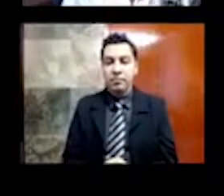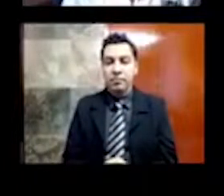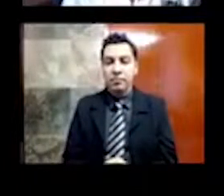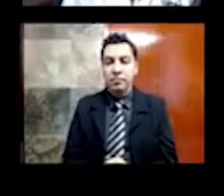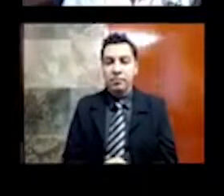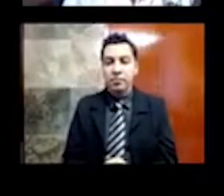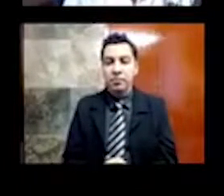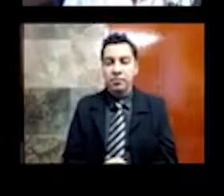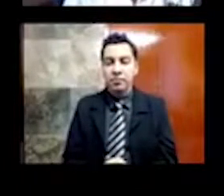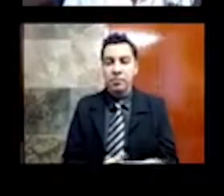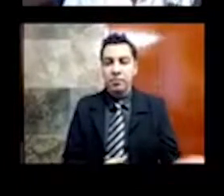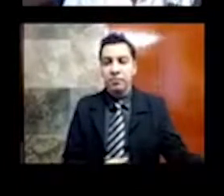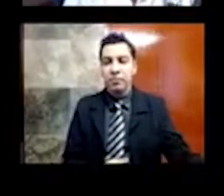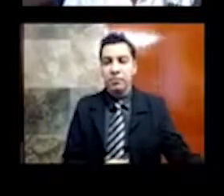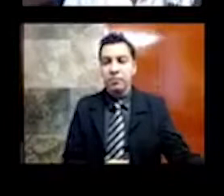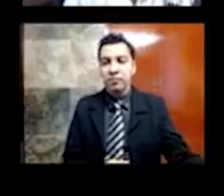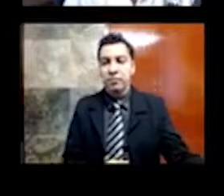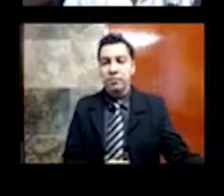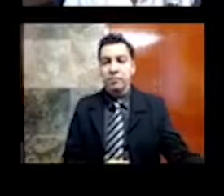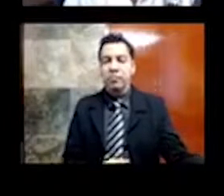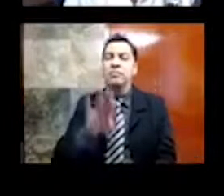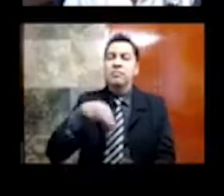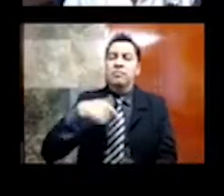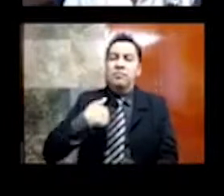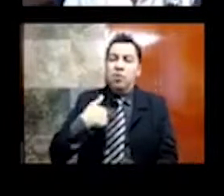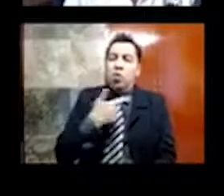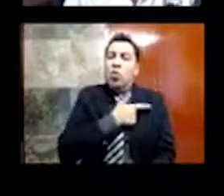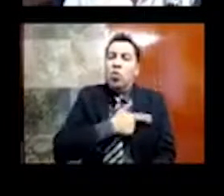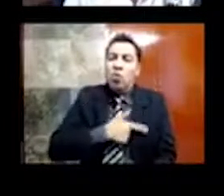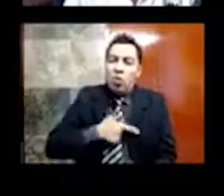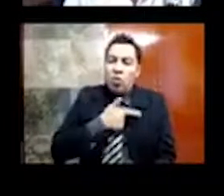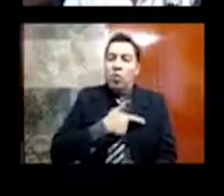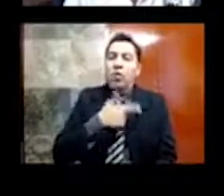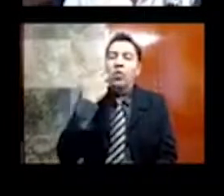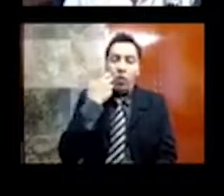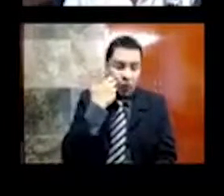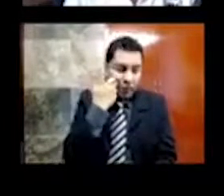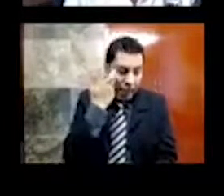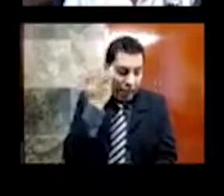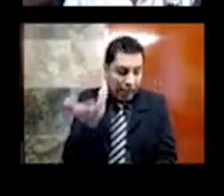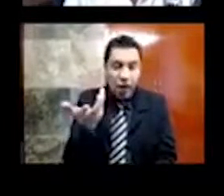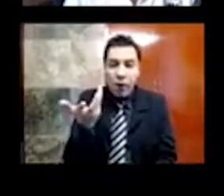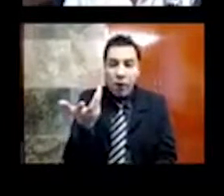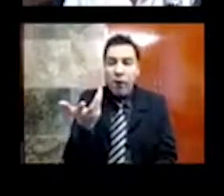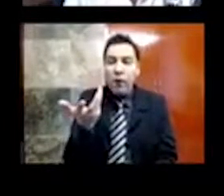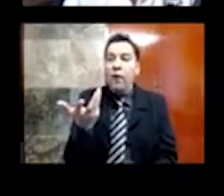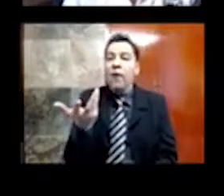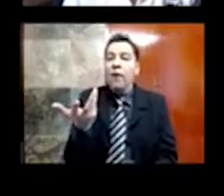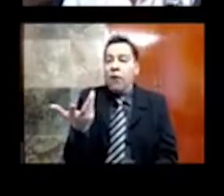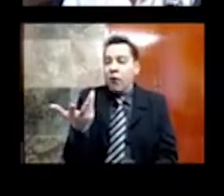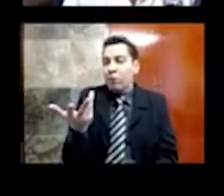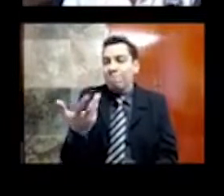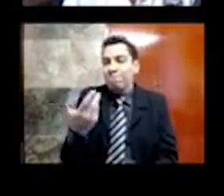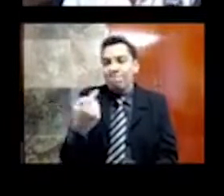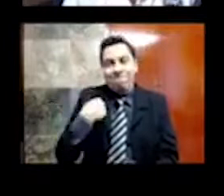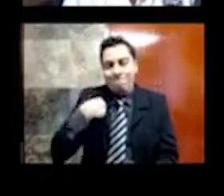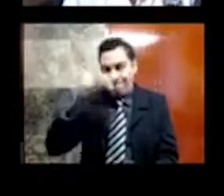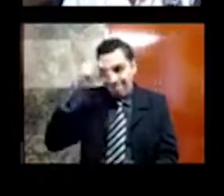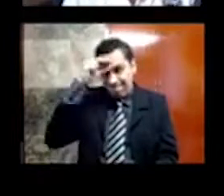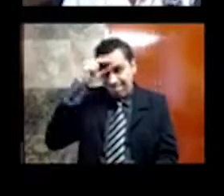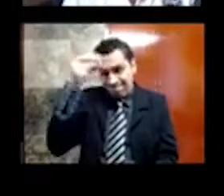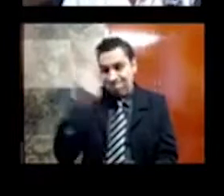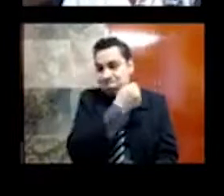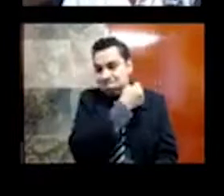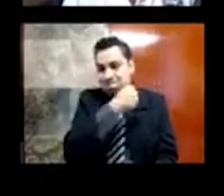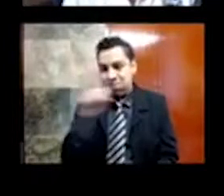Eduardo, y a mí me encantaría, y creo que a todos los que no somos especialistas en este tema, además que hemos